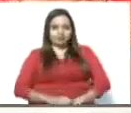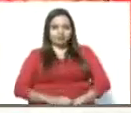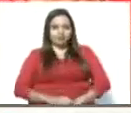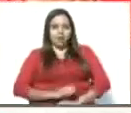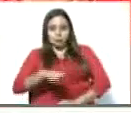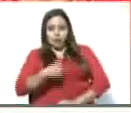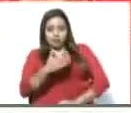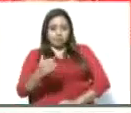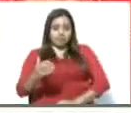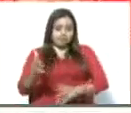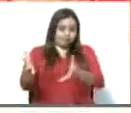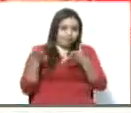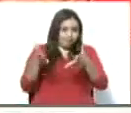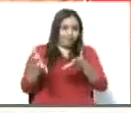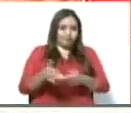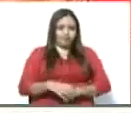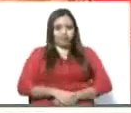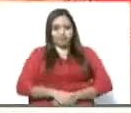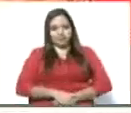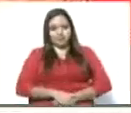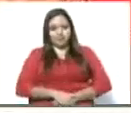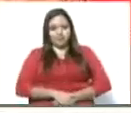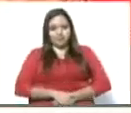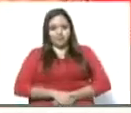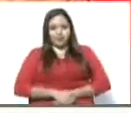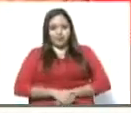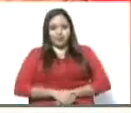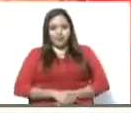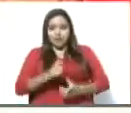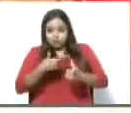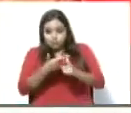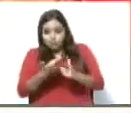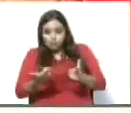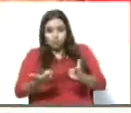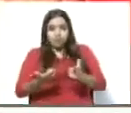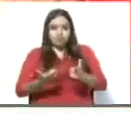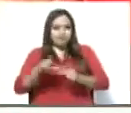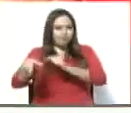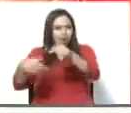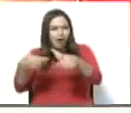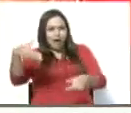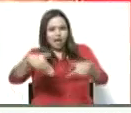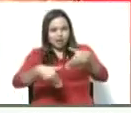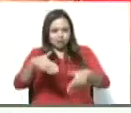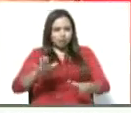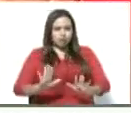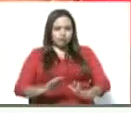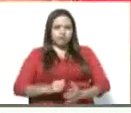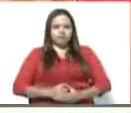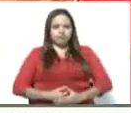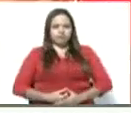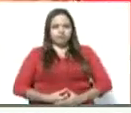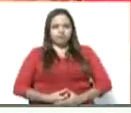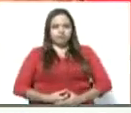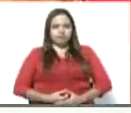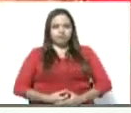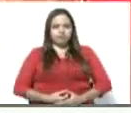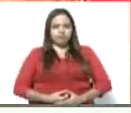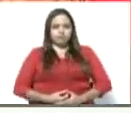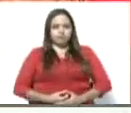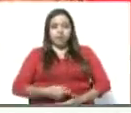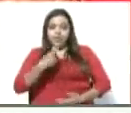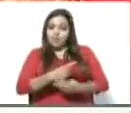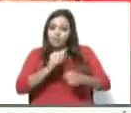pueden ganarle. Entonces están en este periodo hasta las próximas elecciones para hacer un